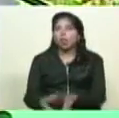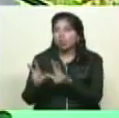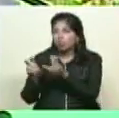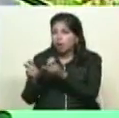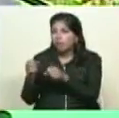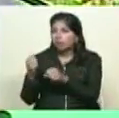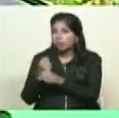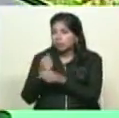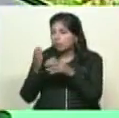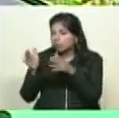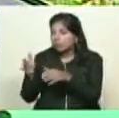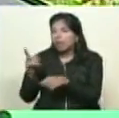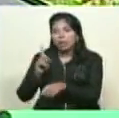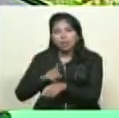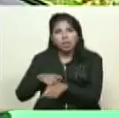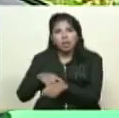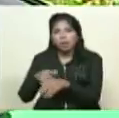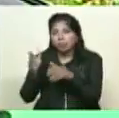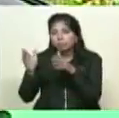trabajo.